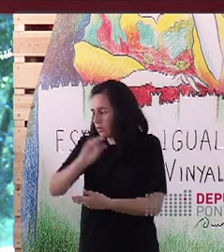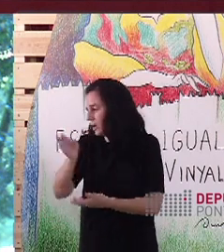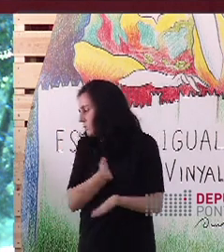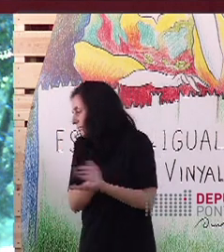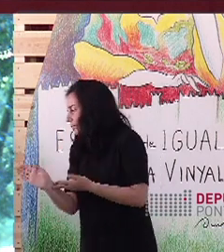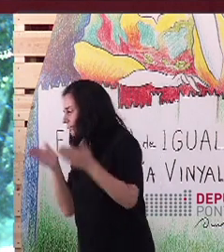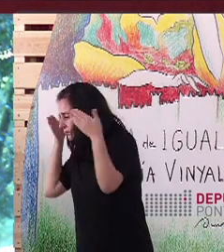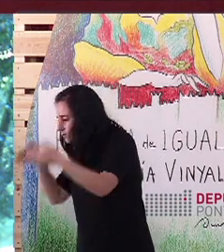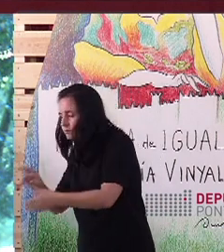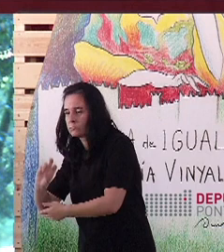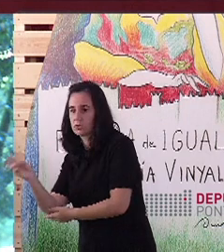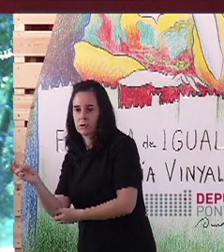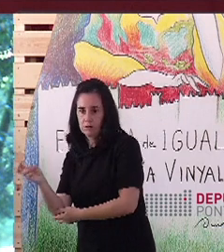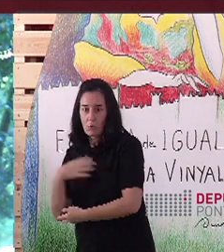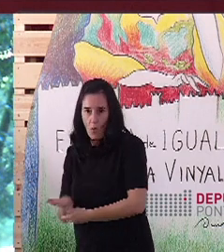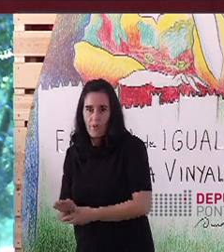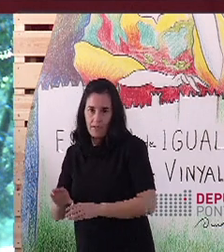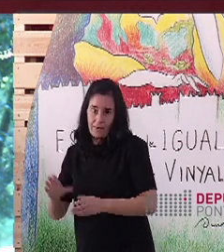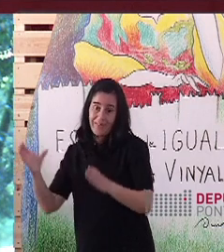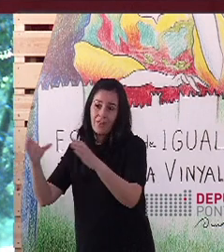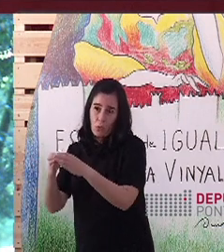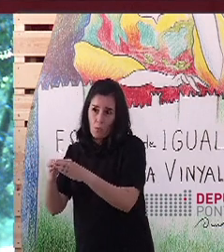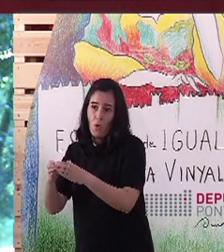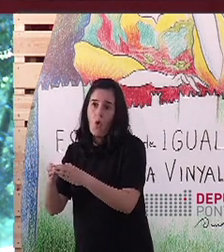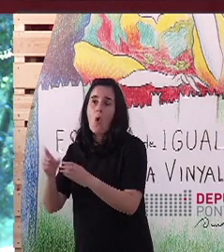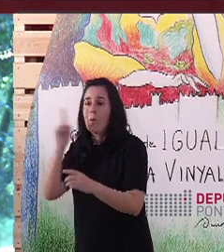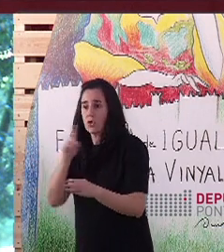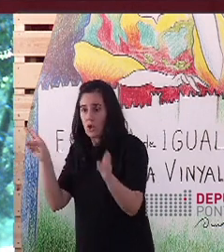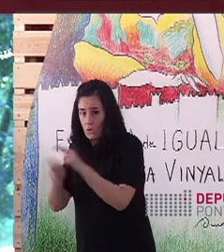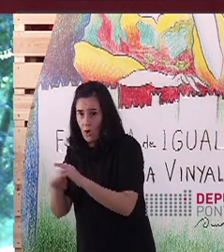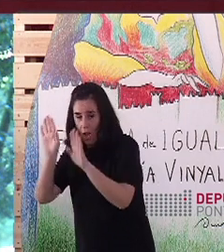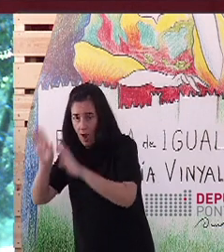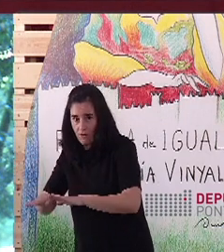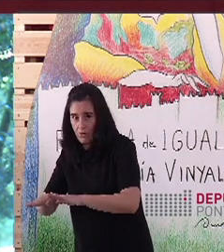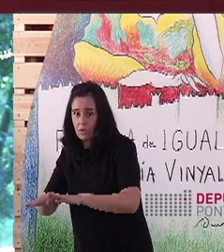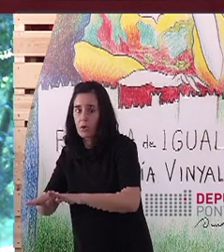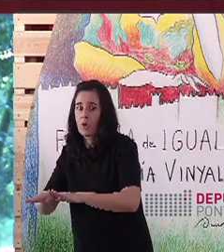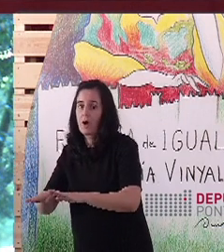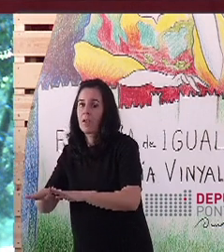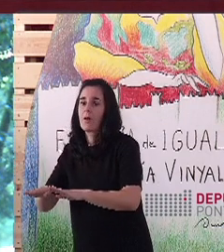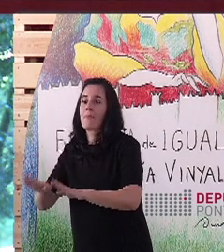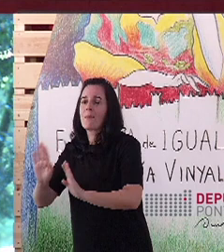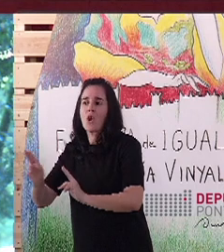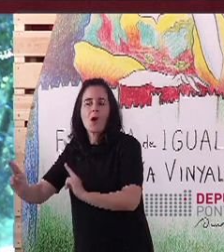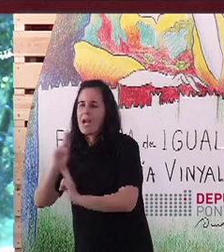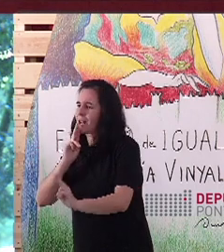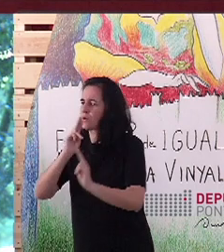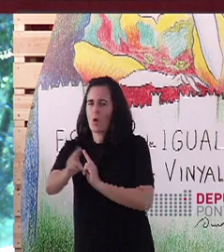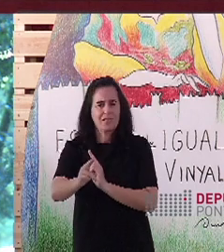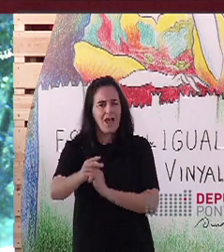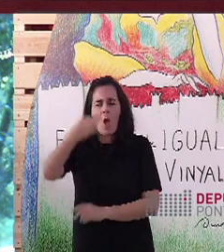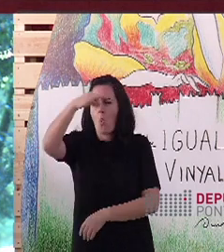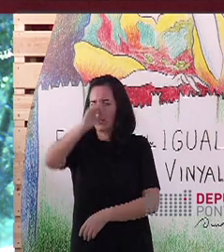en otra, la verdad es que ha habido una respuesta en la cual ha habido una voz única. Y esa voz era